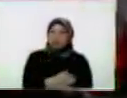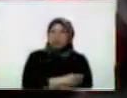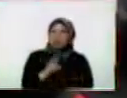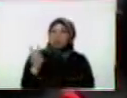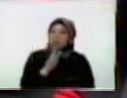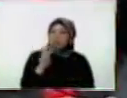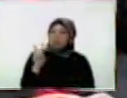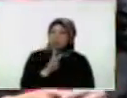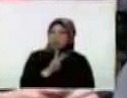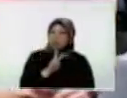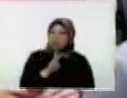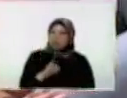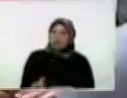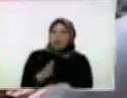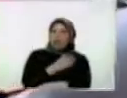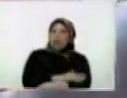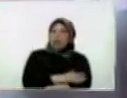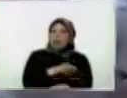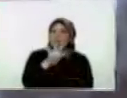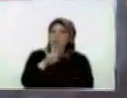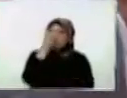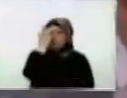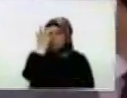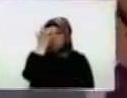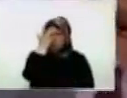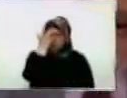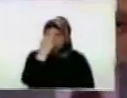Venezuela antes del 4 de febrero.